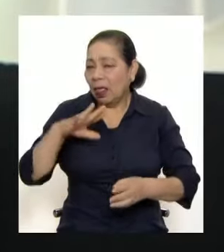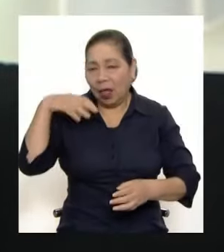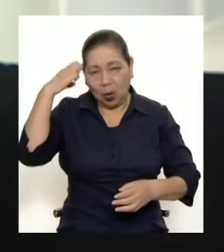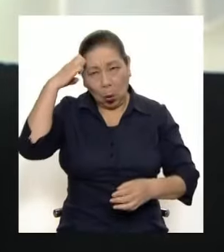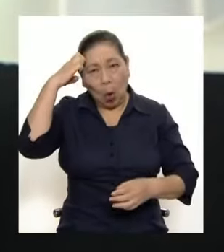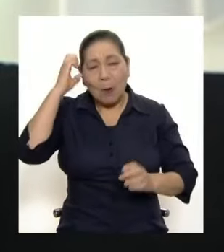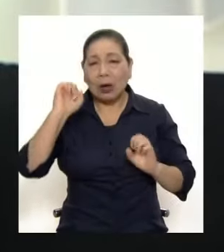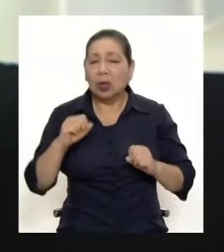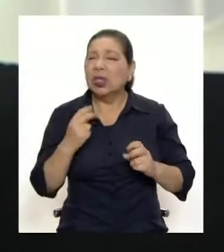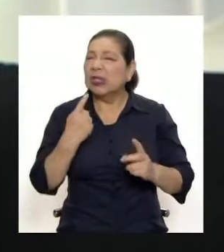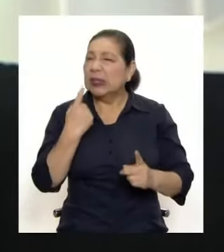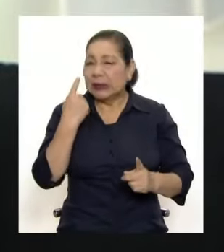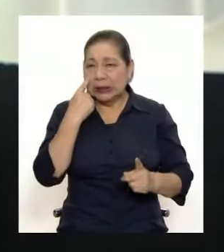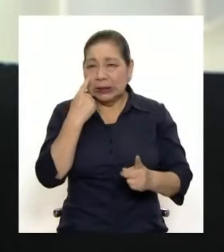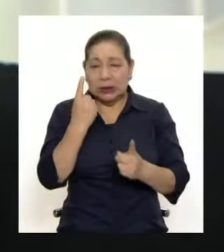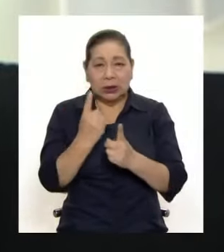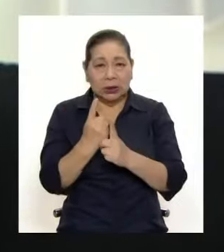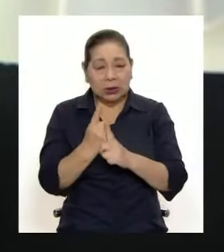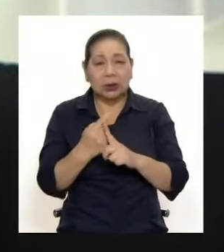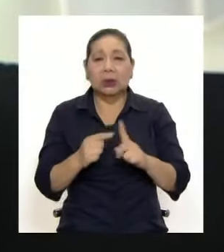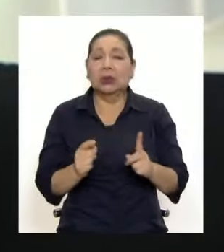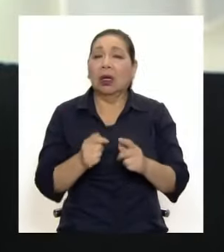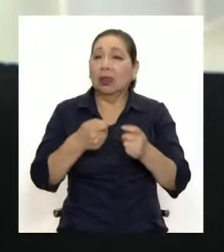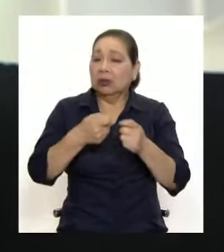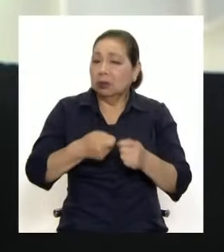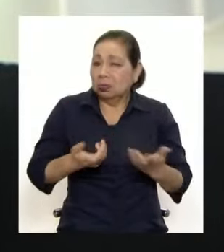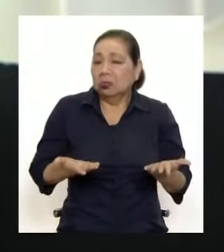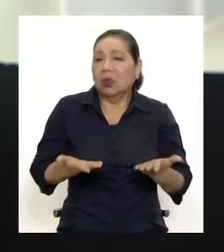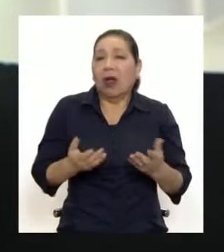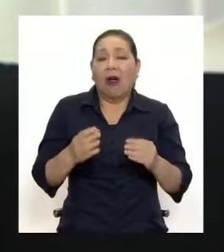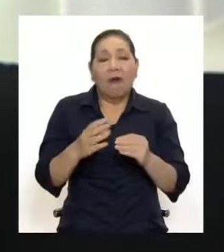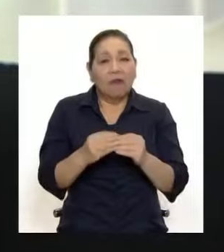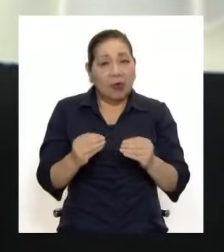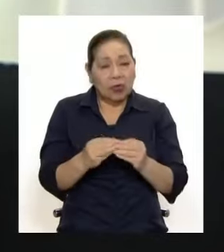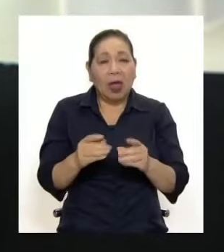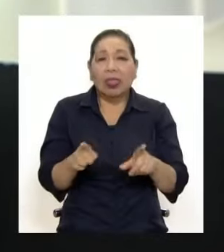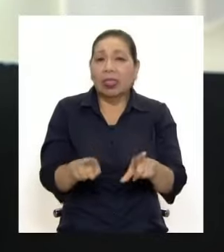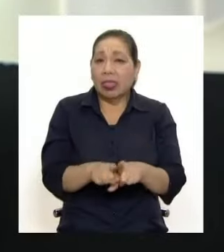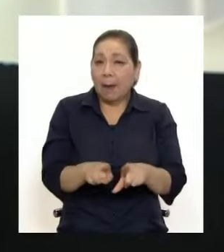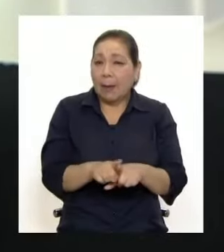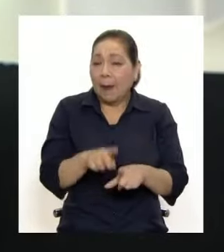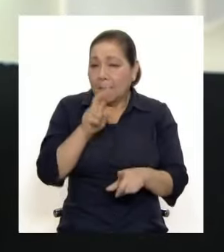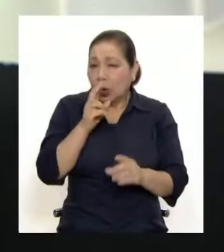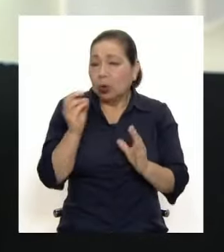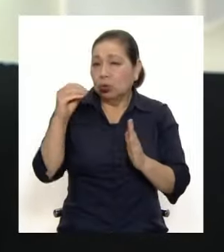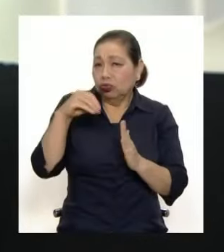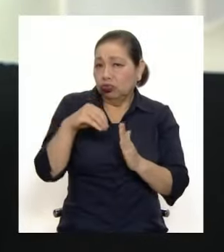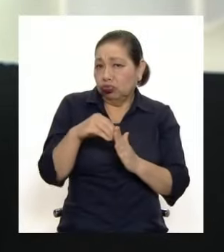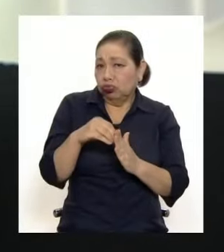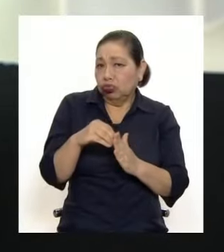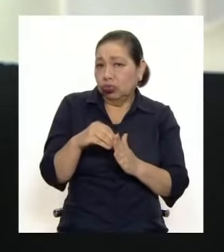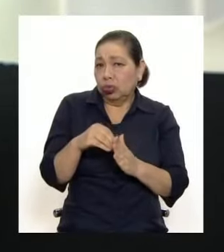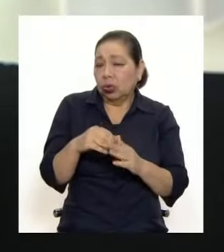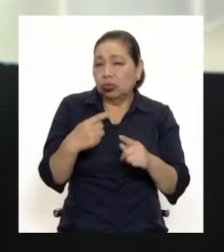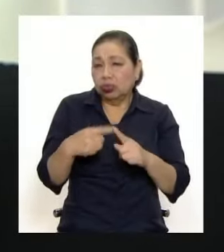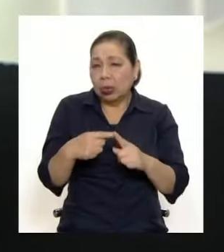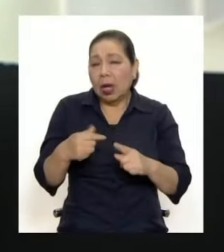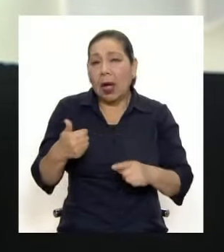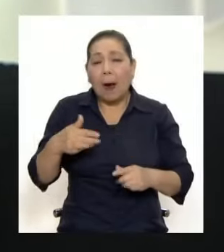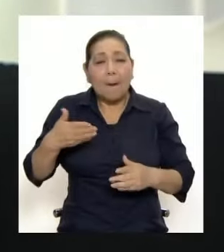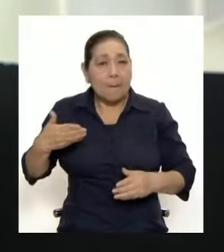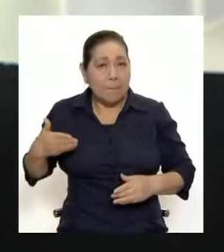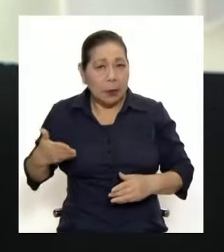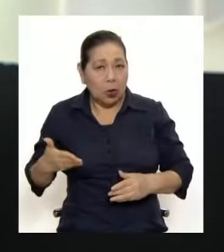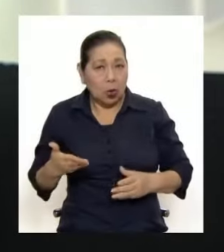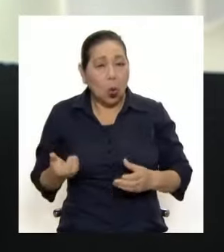importante conocer que además de los productos agrícolas las frutas también el Perú coloca productos hidrobiológicos de la pesca y